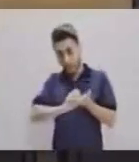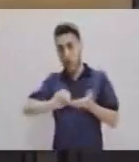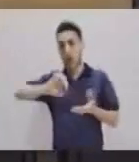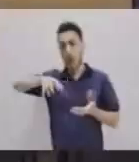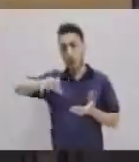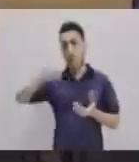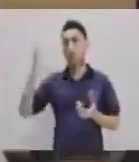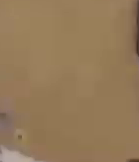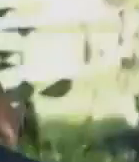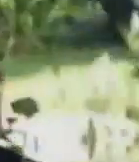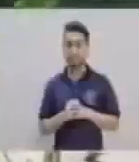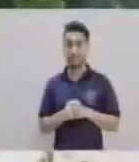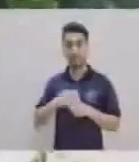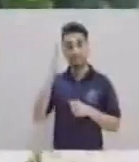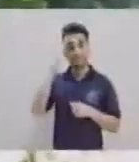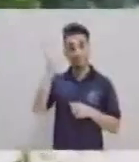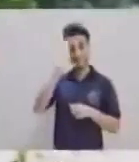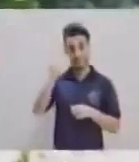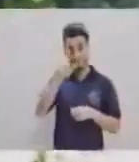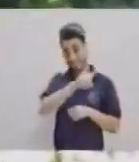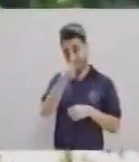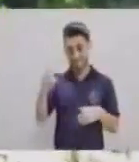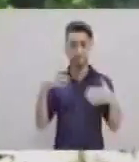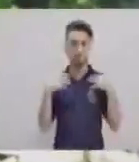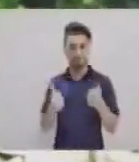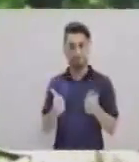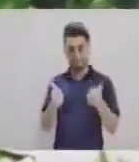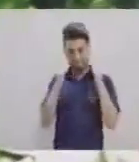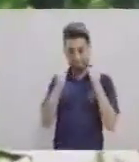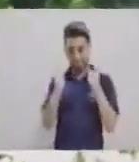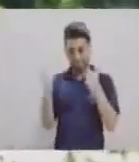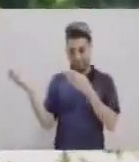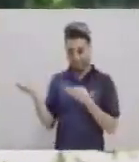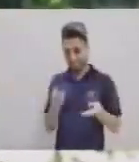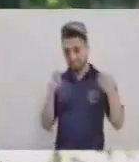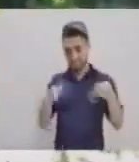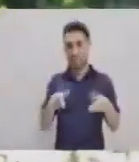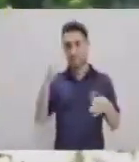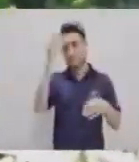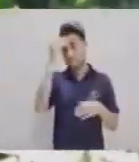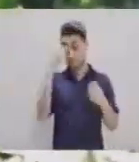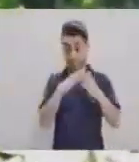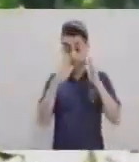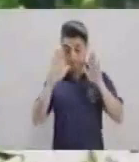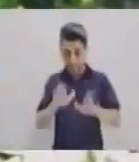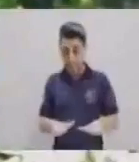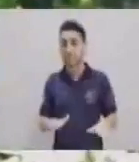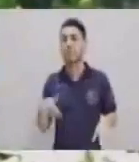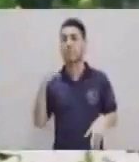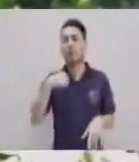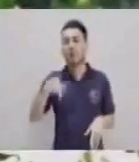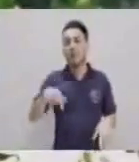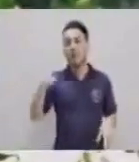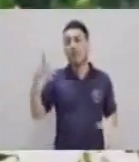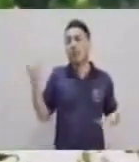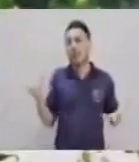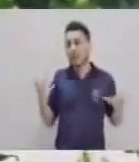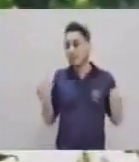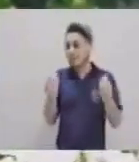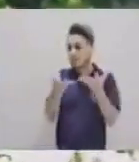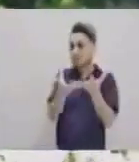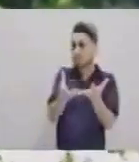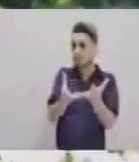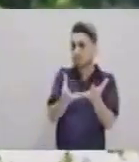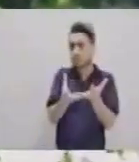y jabón. Hola chicos, ¿cómo están? Espero que estén bien. Bienvenidos al segmento Aprendo en Casa. El día de hoy vamos a